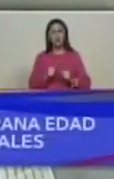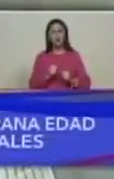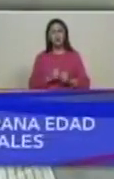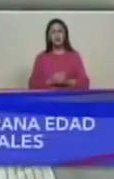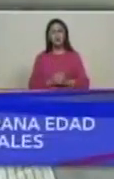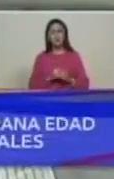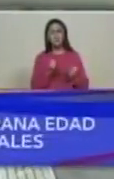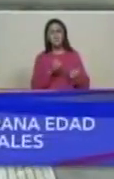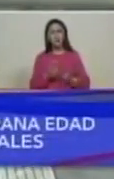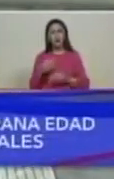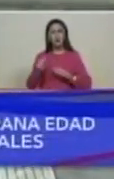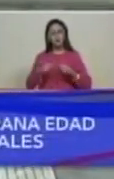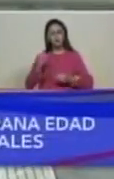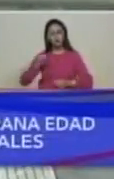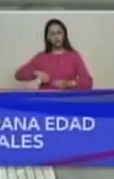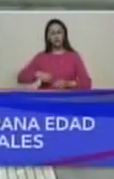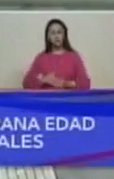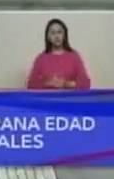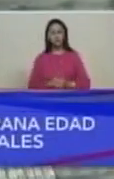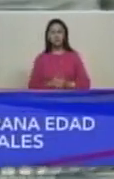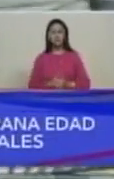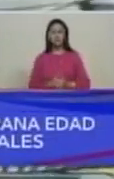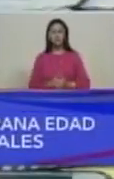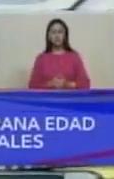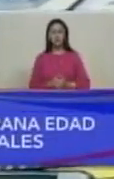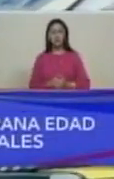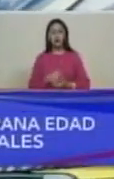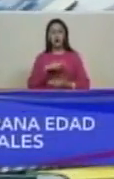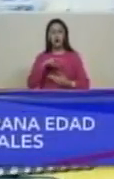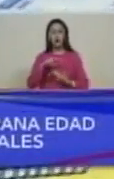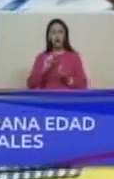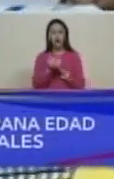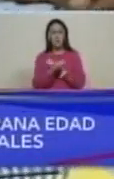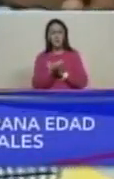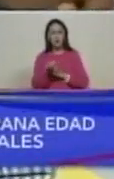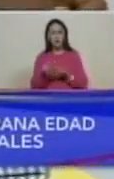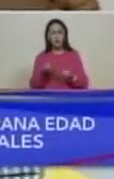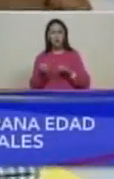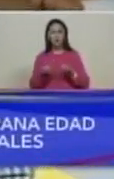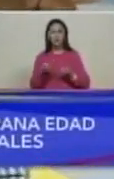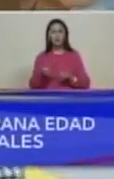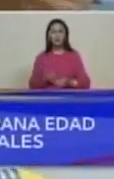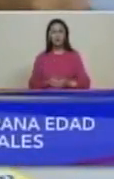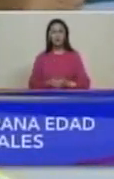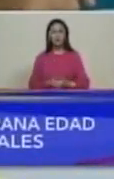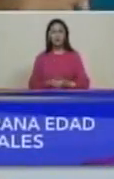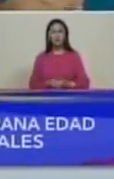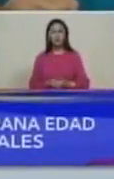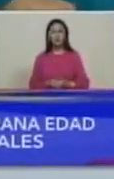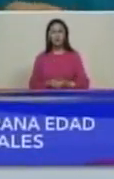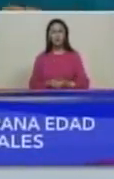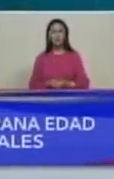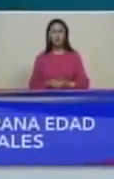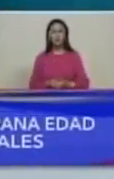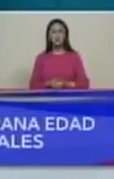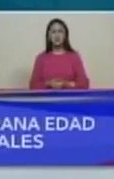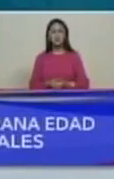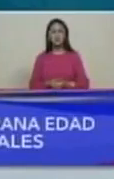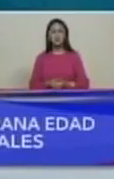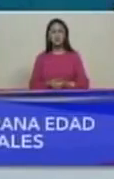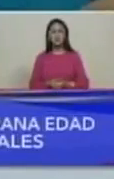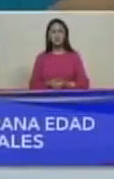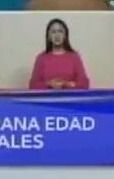plan. Vamos a hacerlo, Aristóbulo. La revolución económica. Yo quiero ver florecer 1000